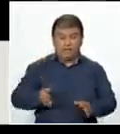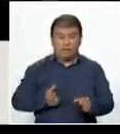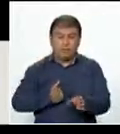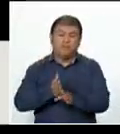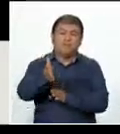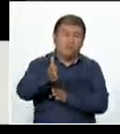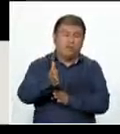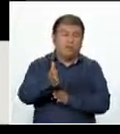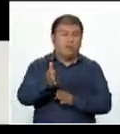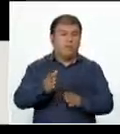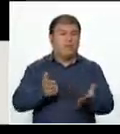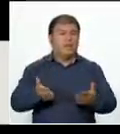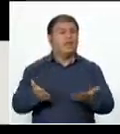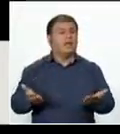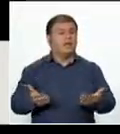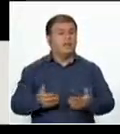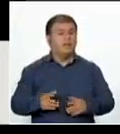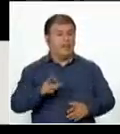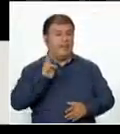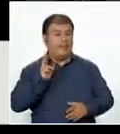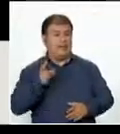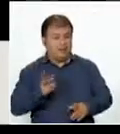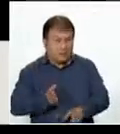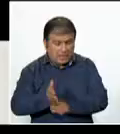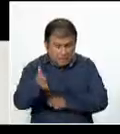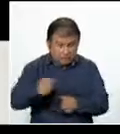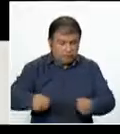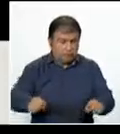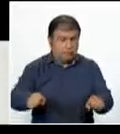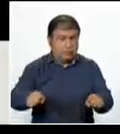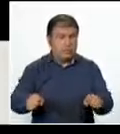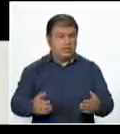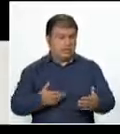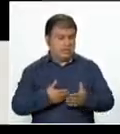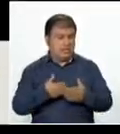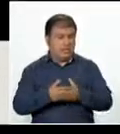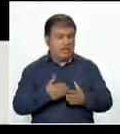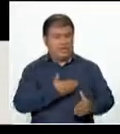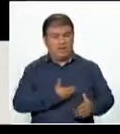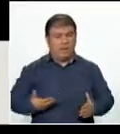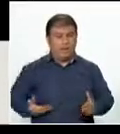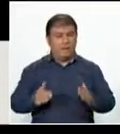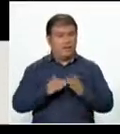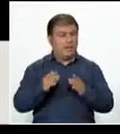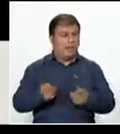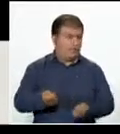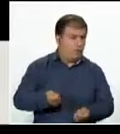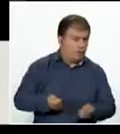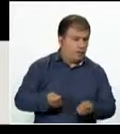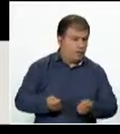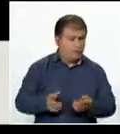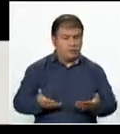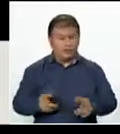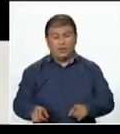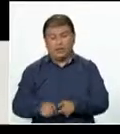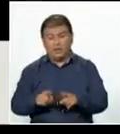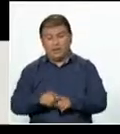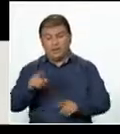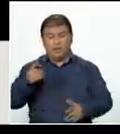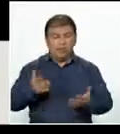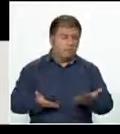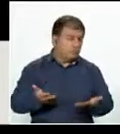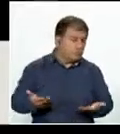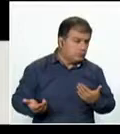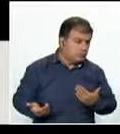habrían ido como para esa dirección, como para el RIMAC, digamos, ¿no? Ajá. Claro, muy cerca de Palacio de Gobierno también. Esa fue la ruta que habrían tomado, al menos en las primeras cuadras,